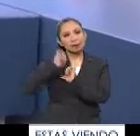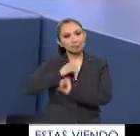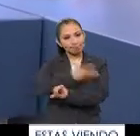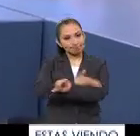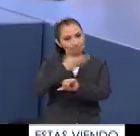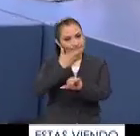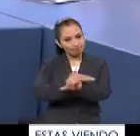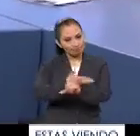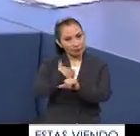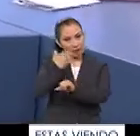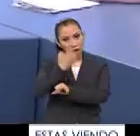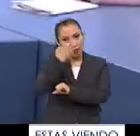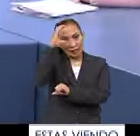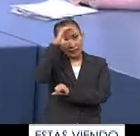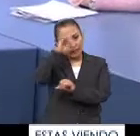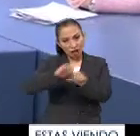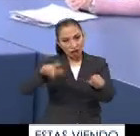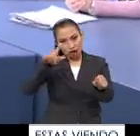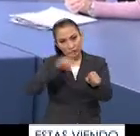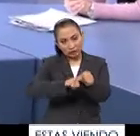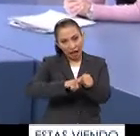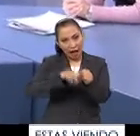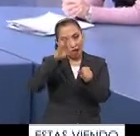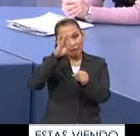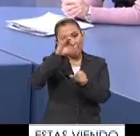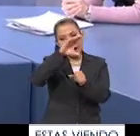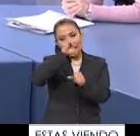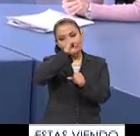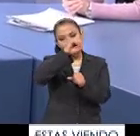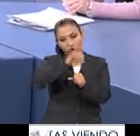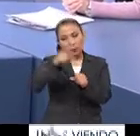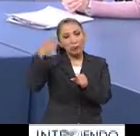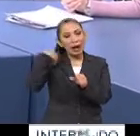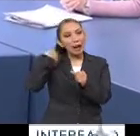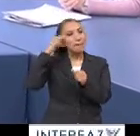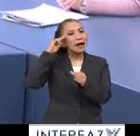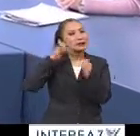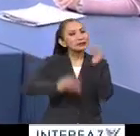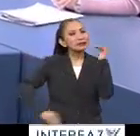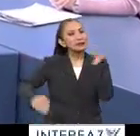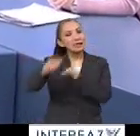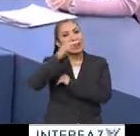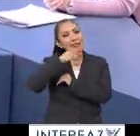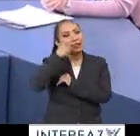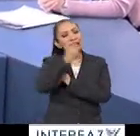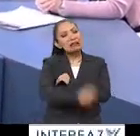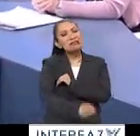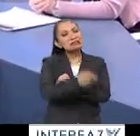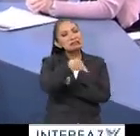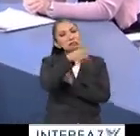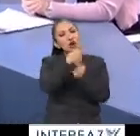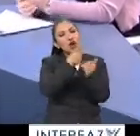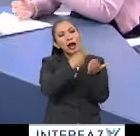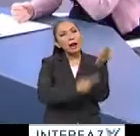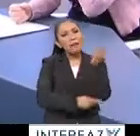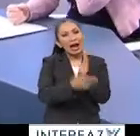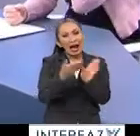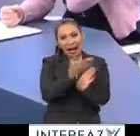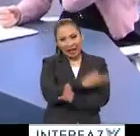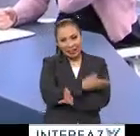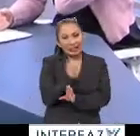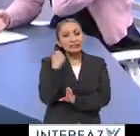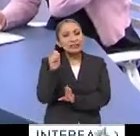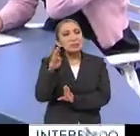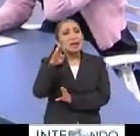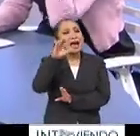Facultad Latinoamericana de Ciencias Sociales, FLACSO, y nos va a dar los últimos datos de cómo acceder a este programa del cual ya platicamos y